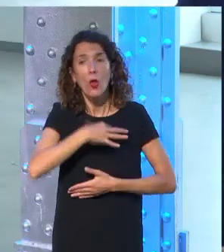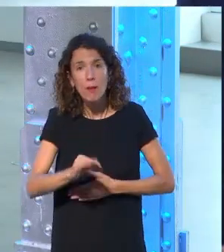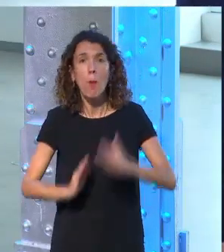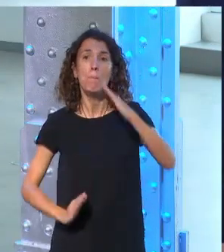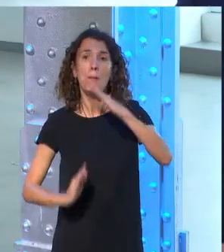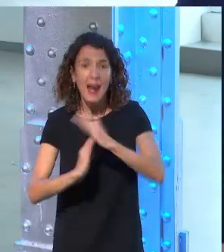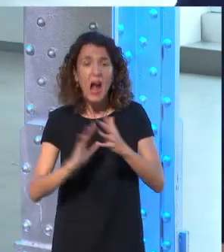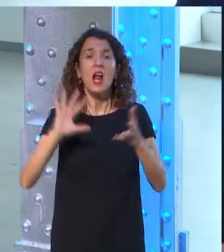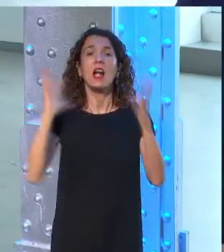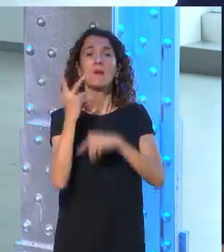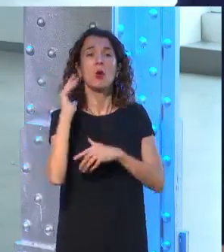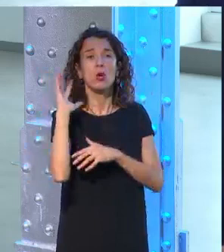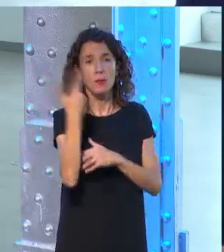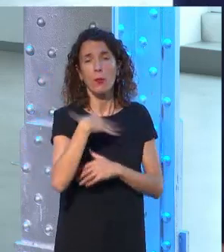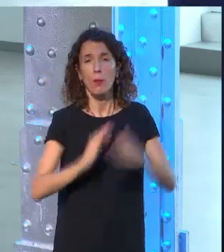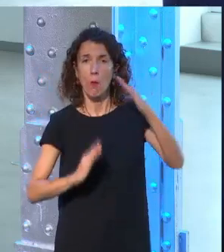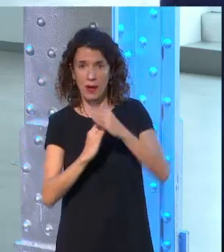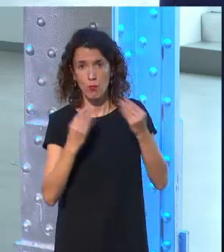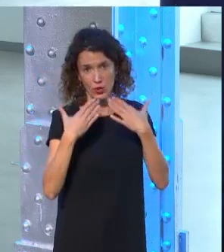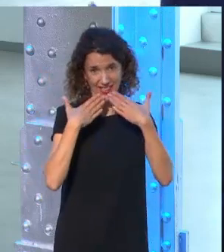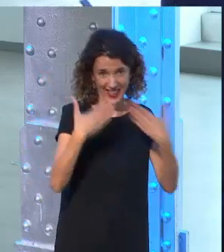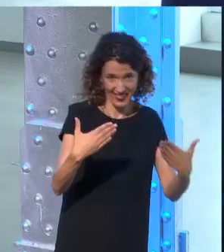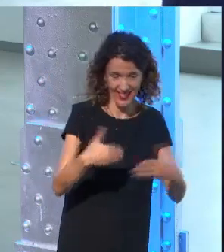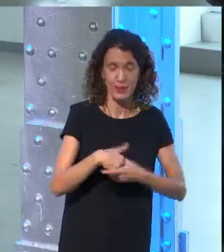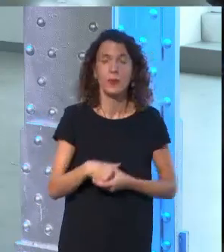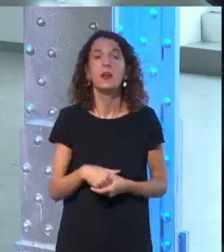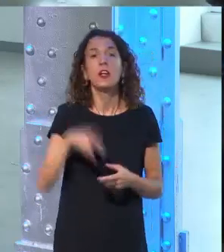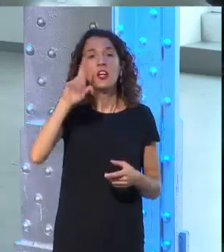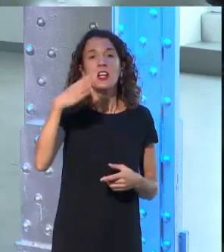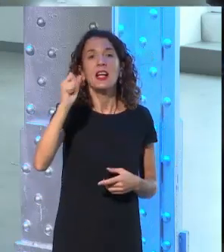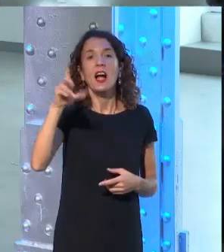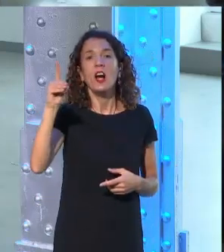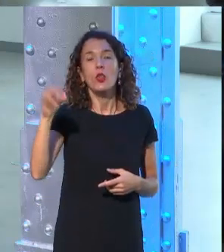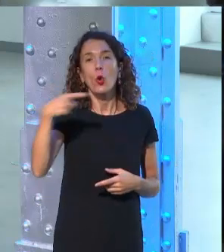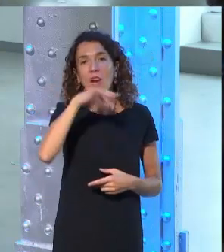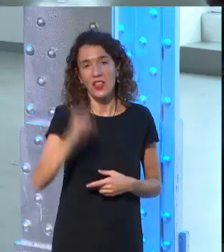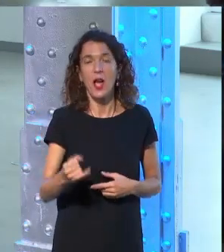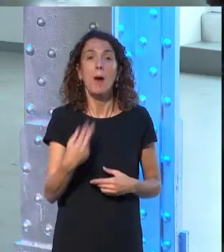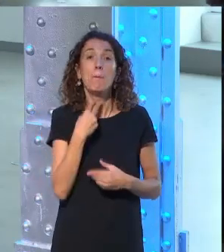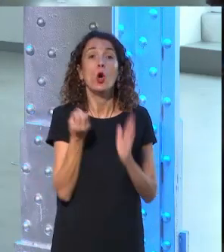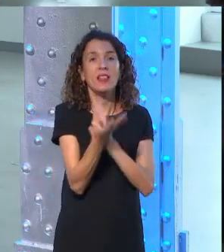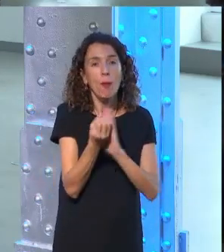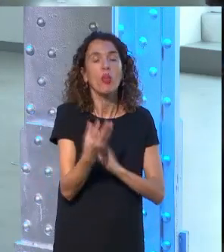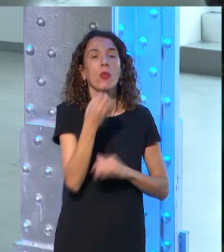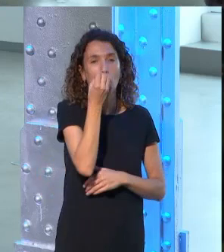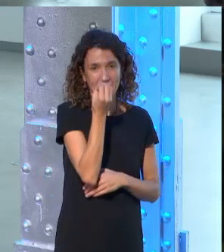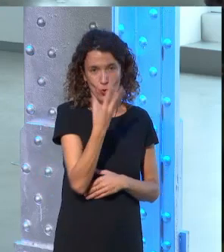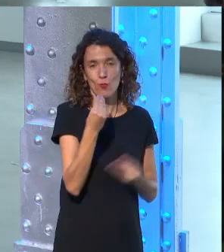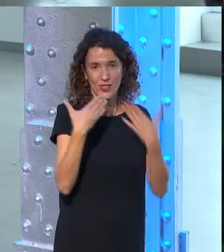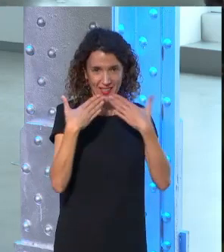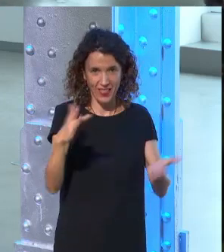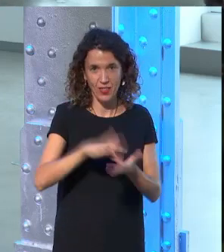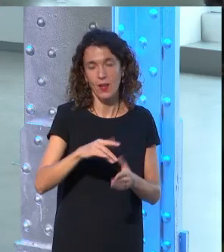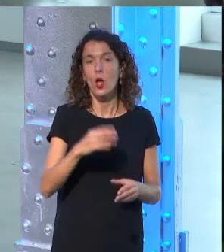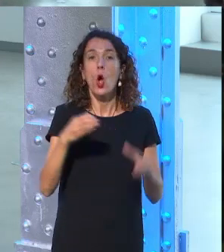parar el cambio climático. Nada más y muchas gracias. Muy bien, gracias. Ricardo García Mira, portavoz del PSOE. Sí, muchas gracias en